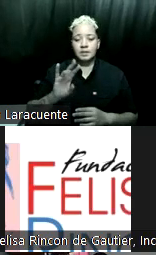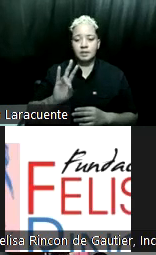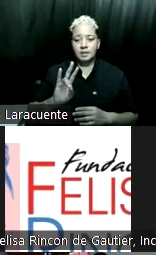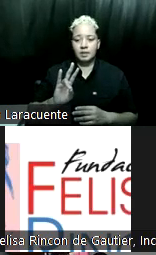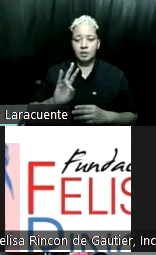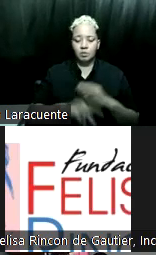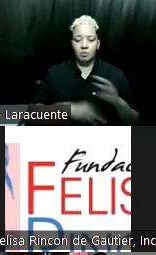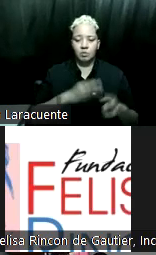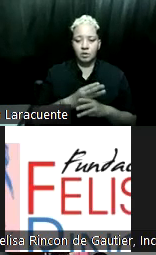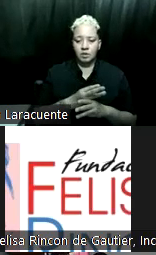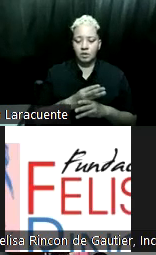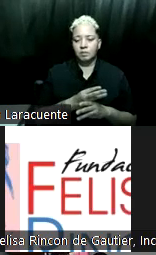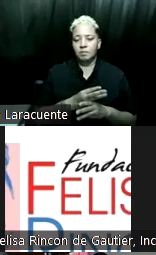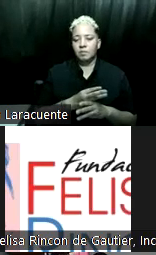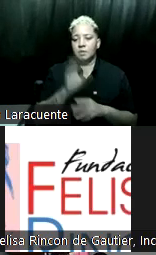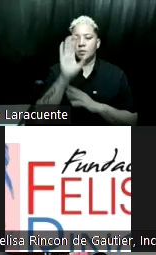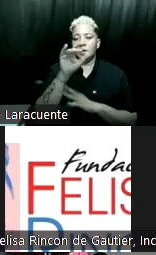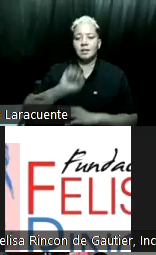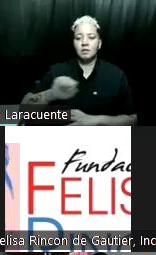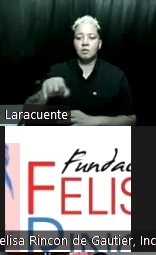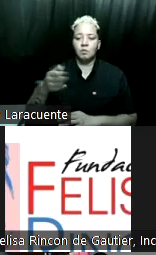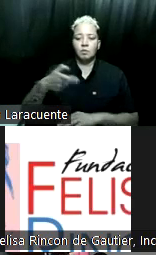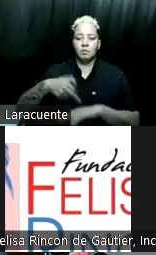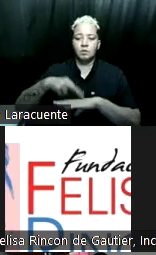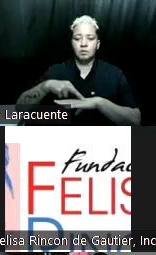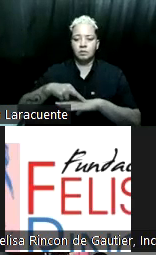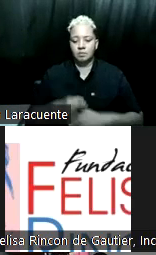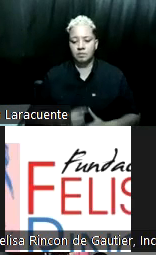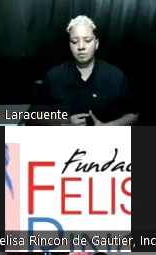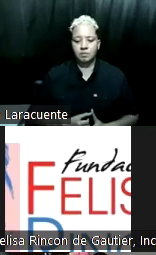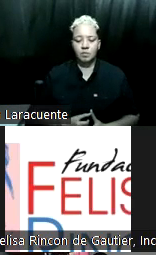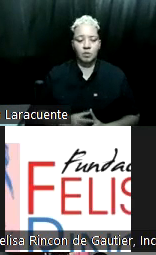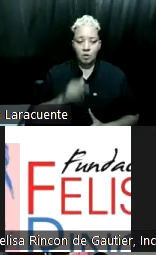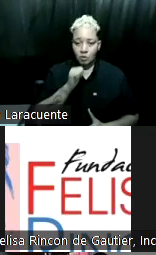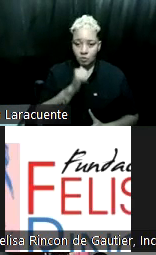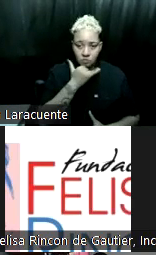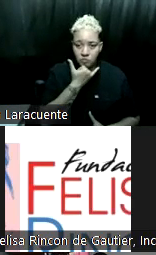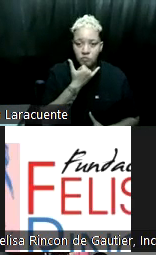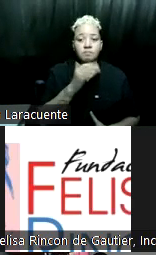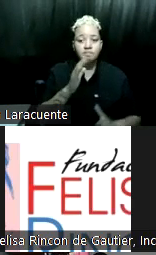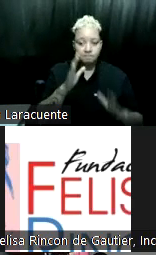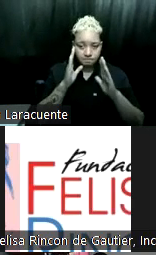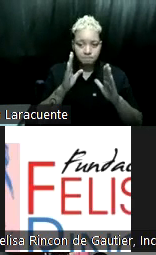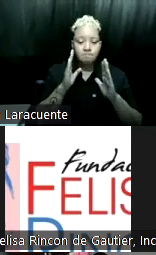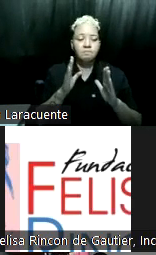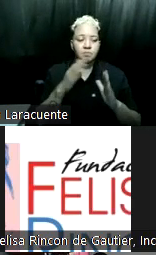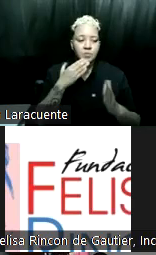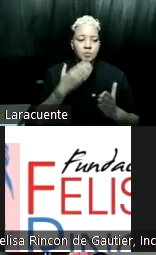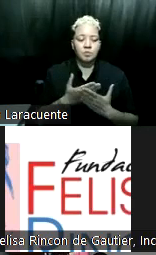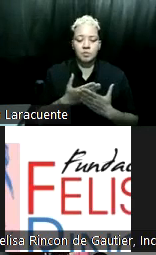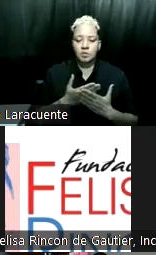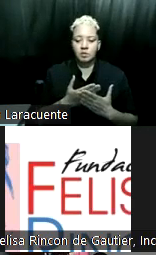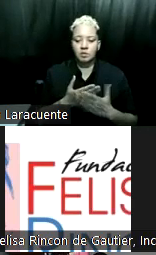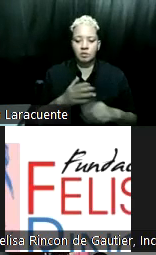de Baloncesto en San Juan, Puerto Rico. No fue una equivocación, oyeron bien. Lo que sería